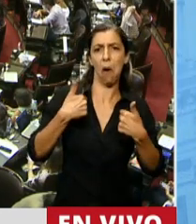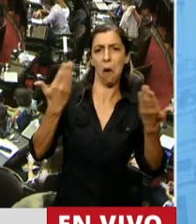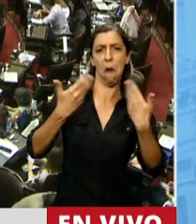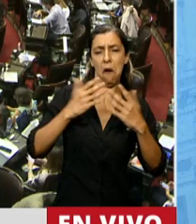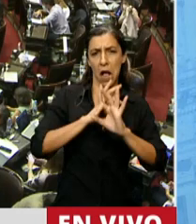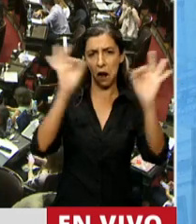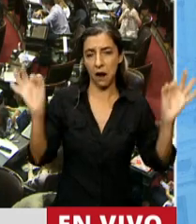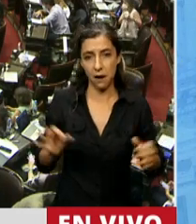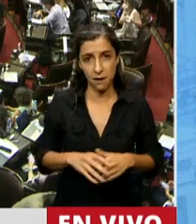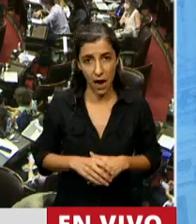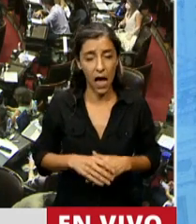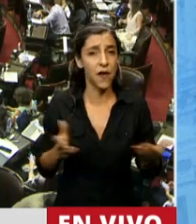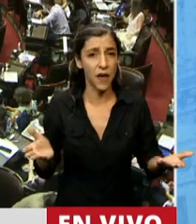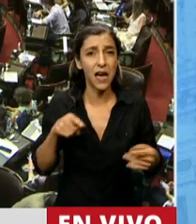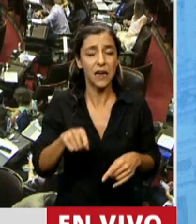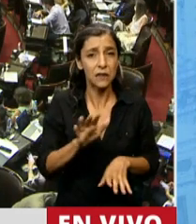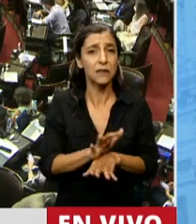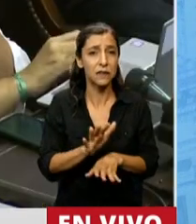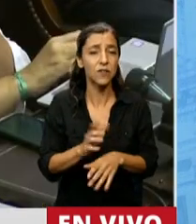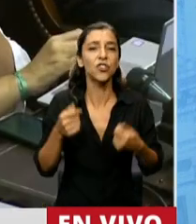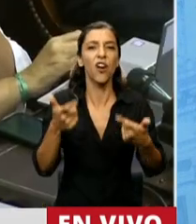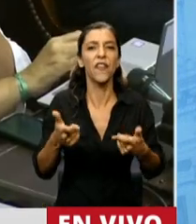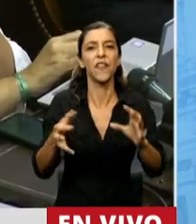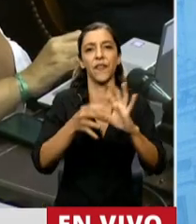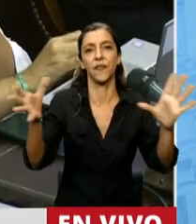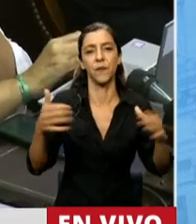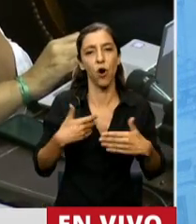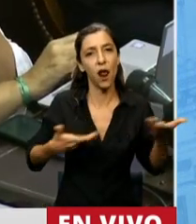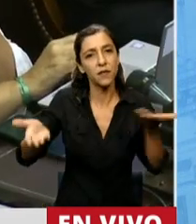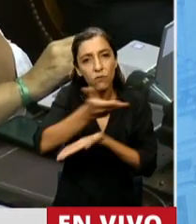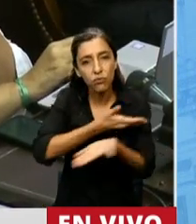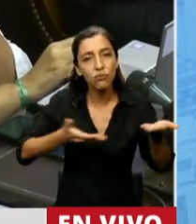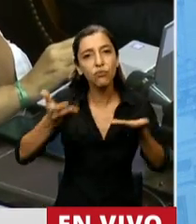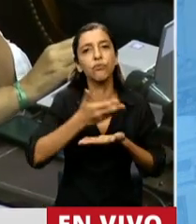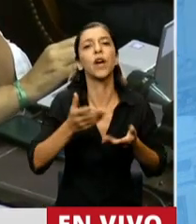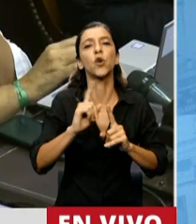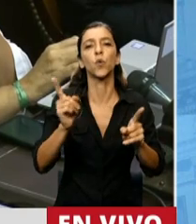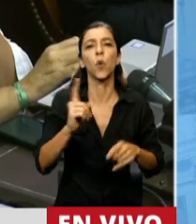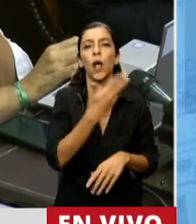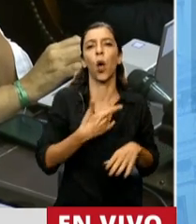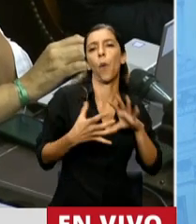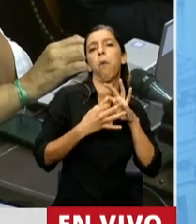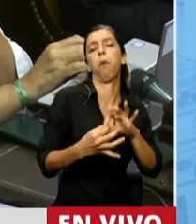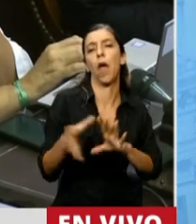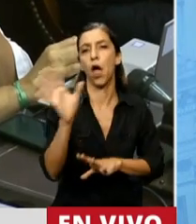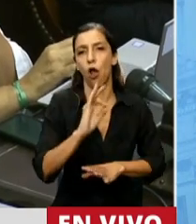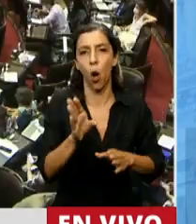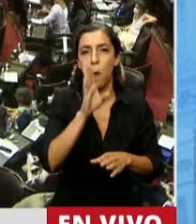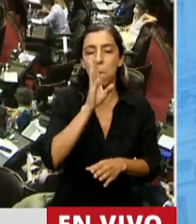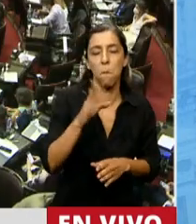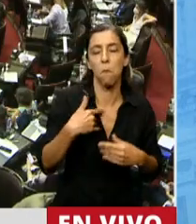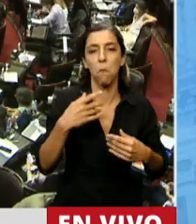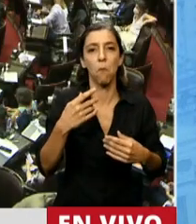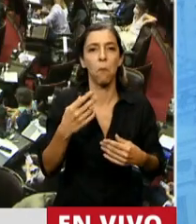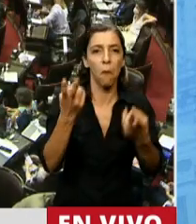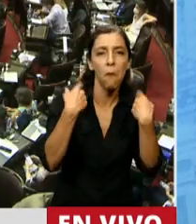ningún cuestionamiento. Eso es conducir un bloque con democracia y no ser oficialista y no dejarnos cegar cuando somos oficialistas